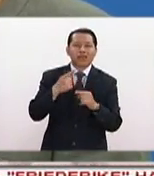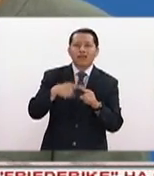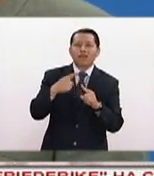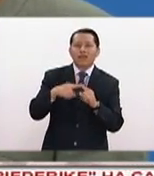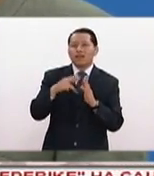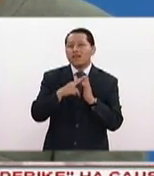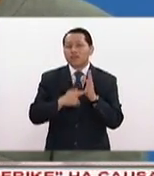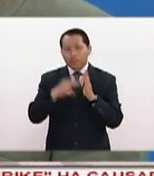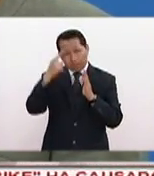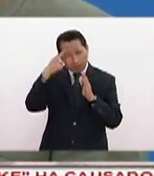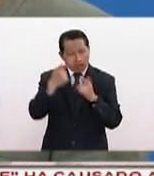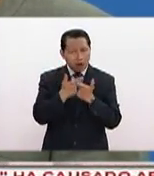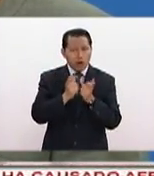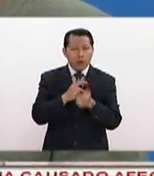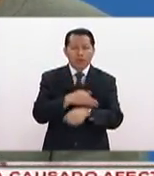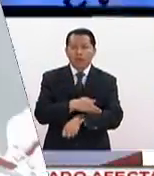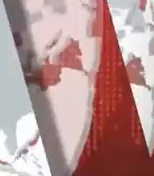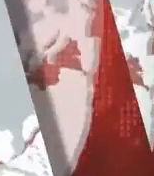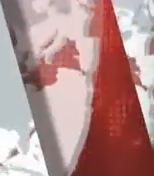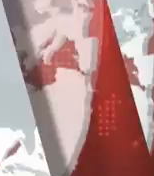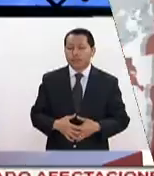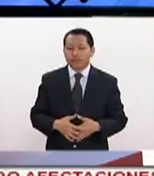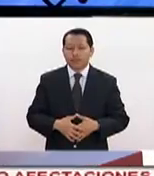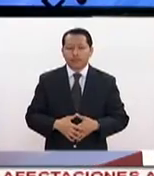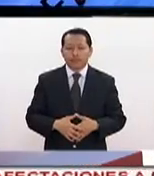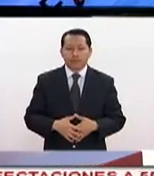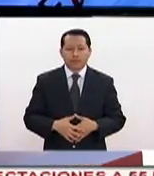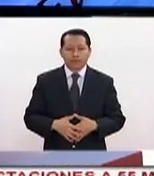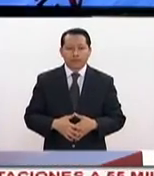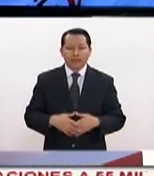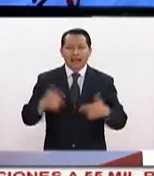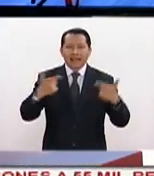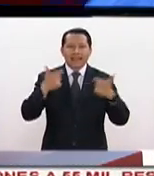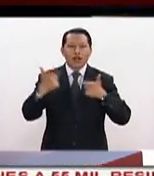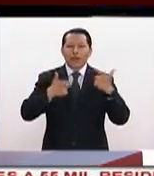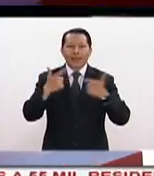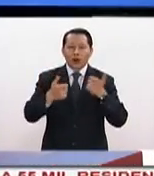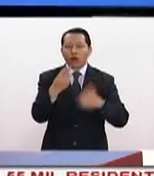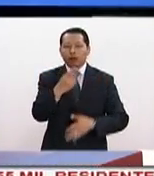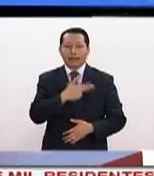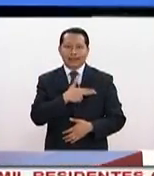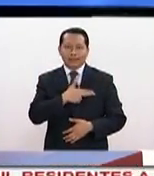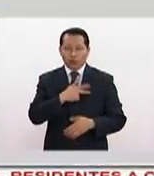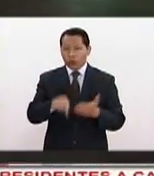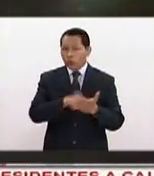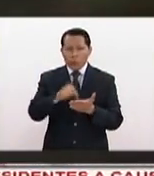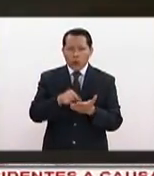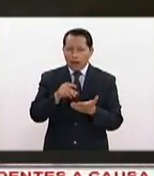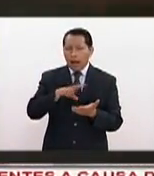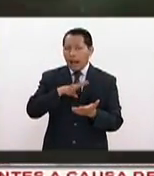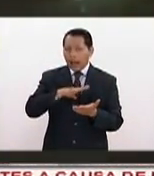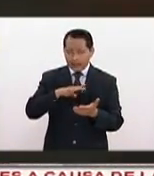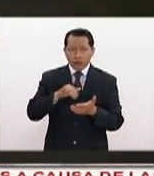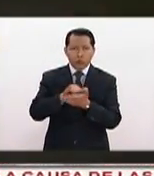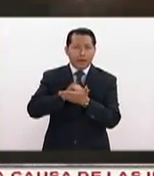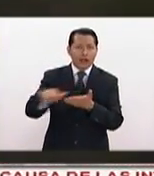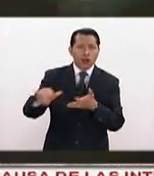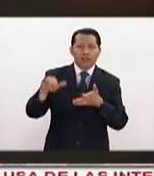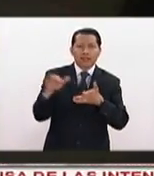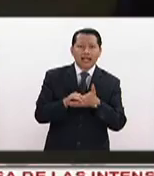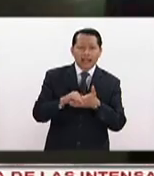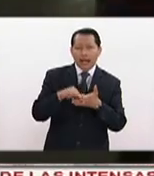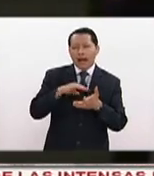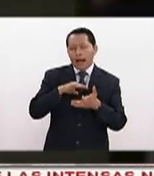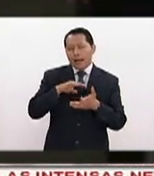al reagrupamiento familiar. Un tiroteo dejó 3 heridos en una zona céntrica de Nueva York, cerca del